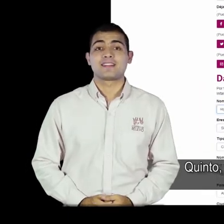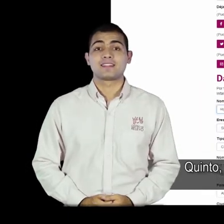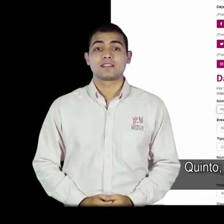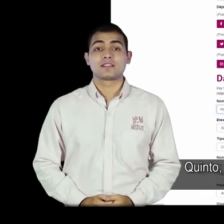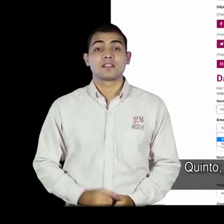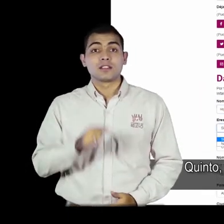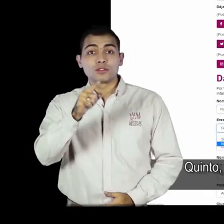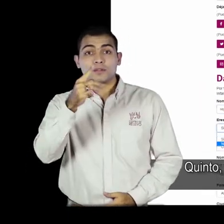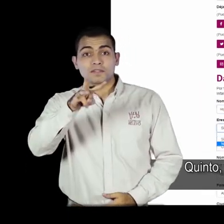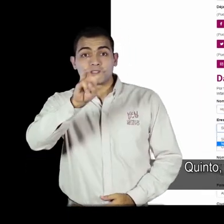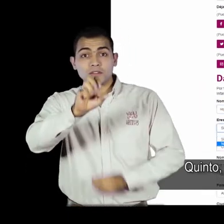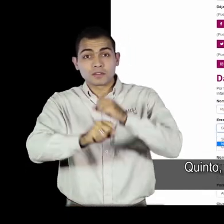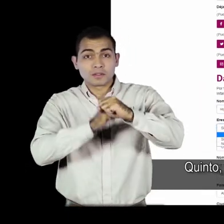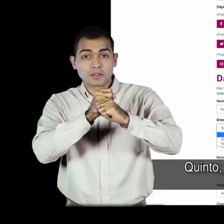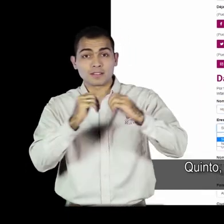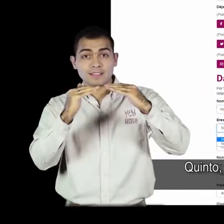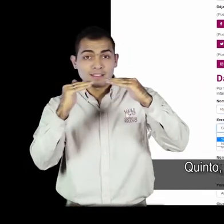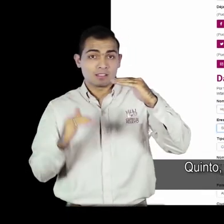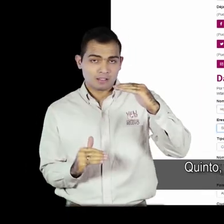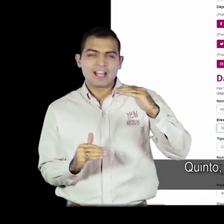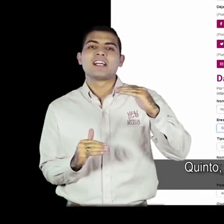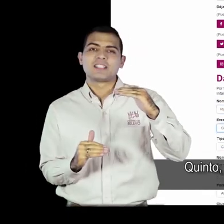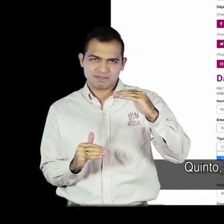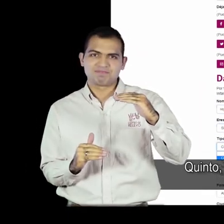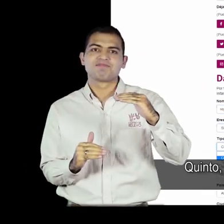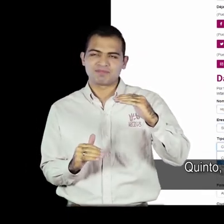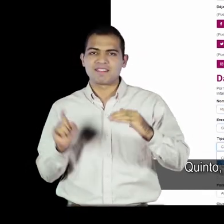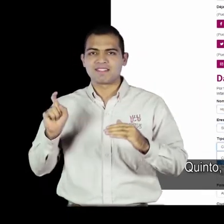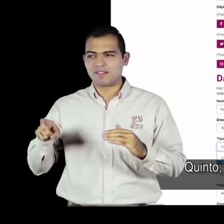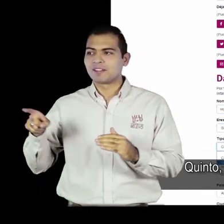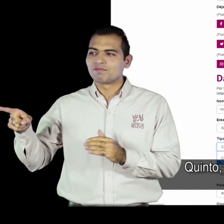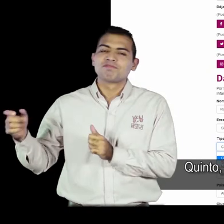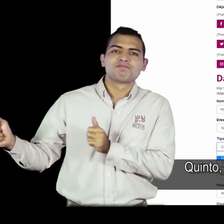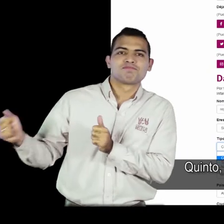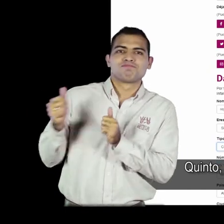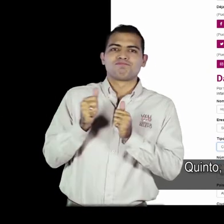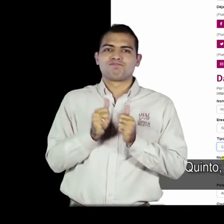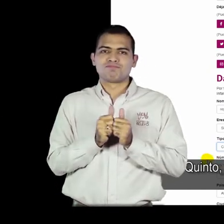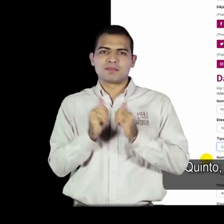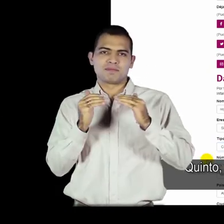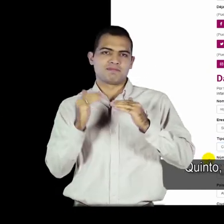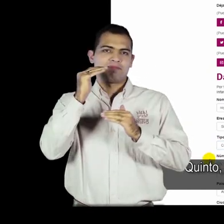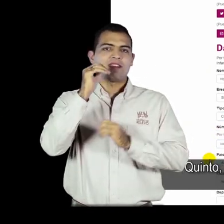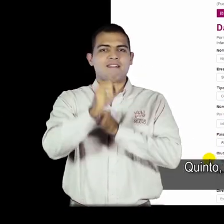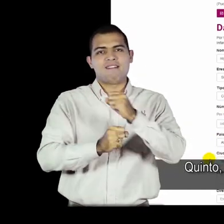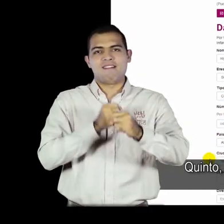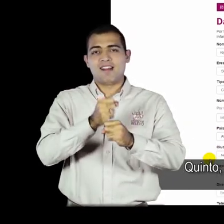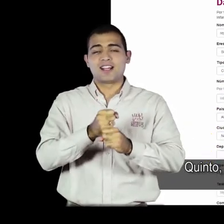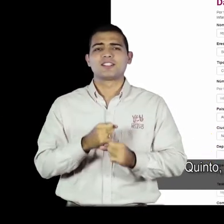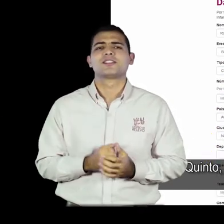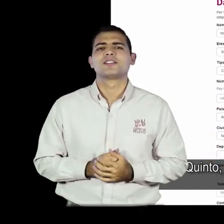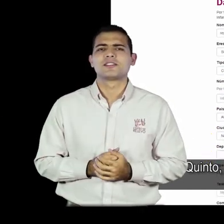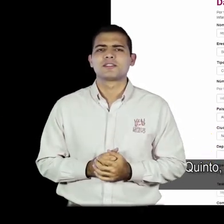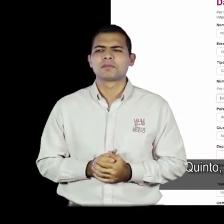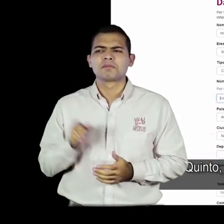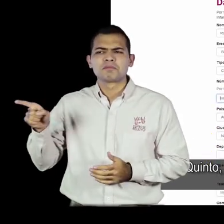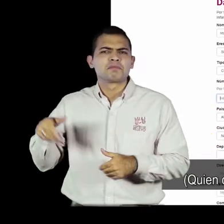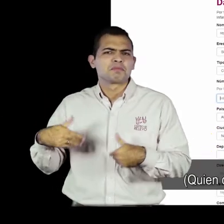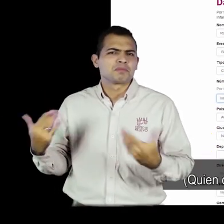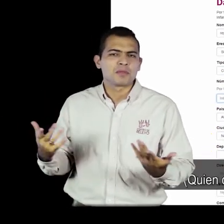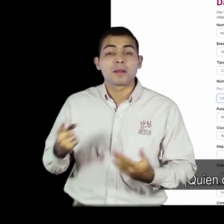Quinto, si eres menor de edad, recuerda que debes estar acompañado de una persona mayor de 18